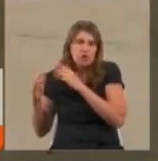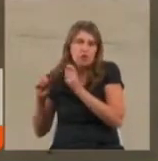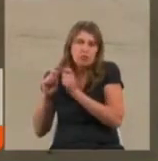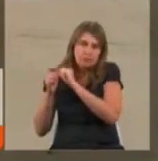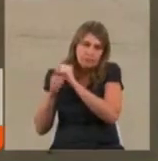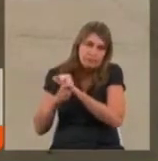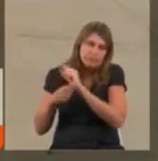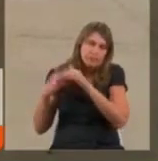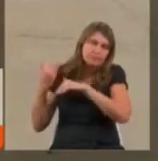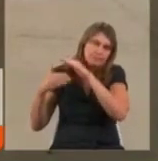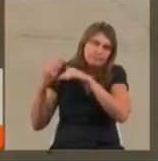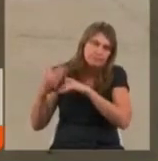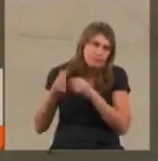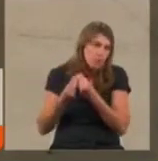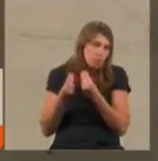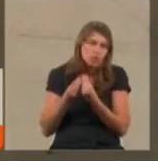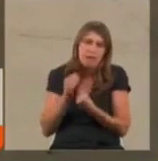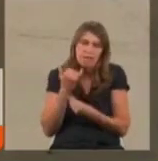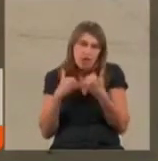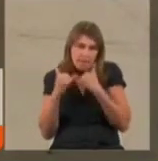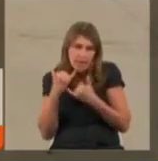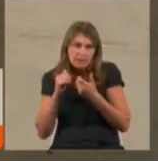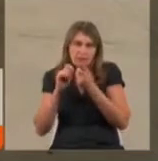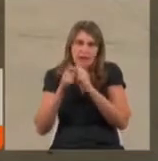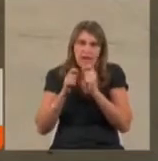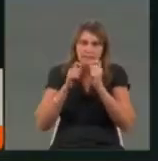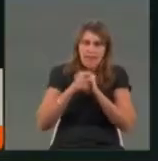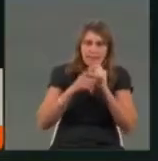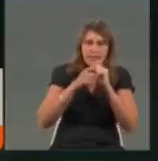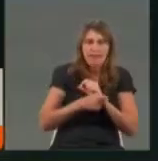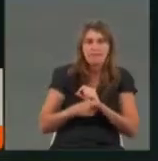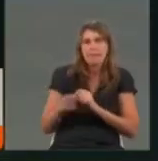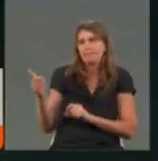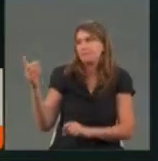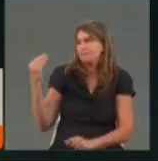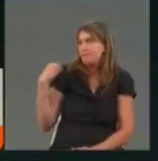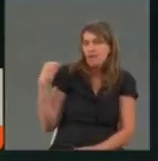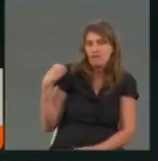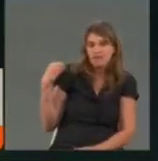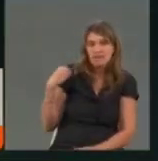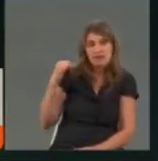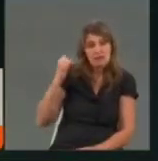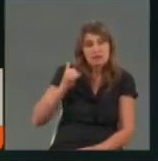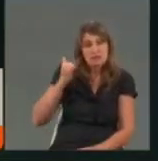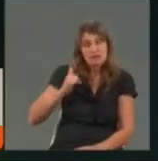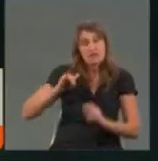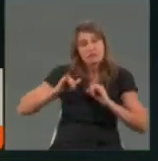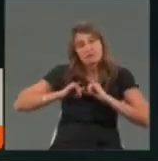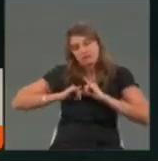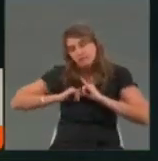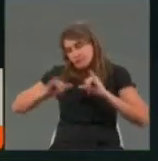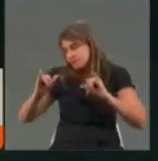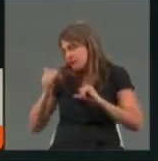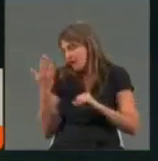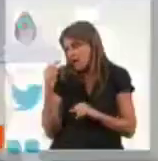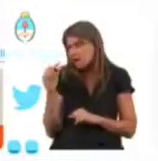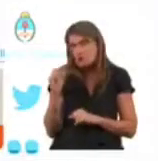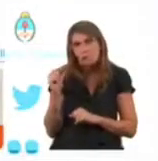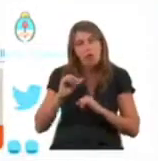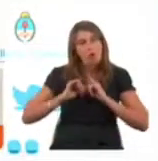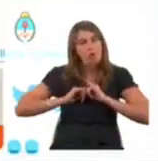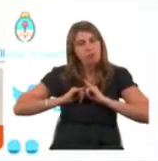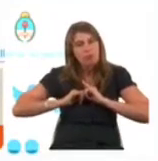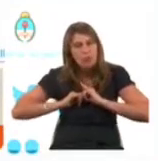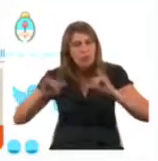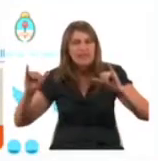materia informativa porque nos enteramos de la publicación que hace muy poco rato fue